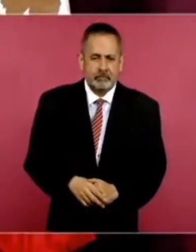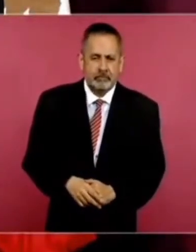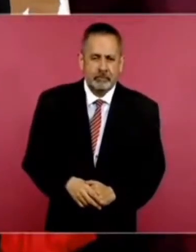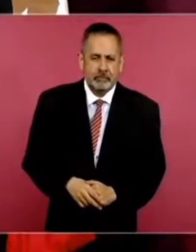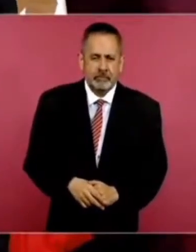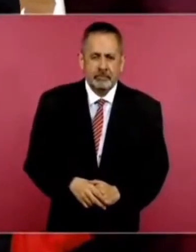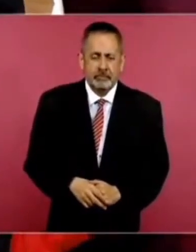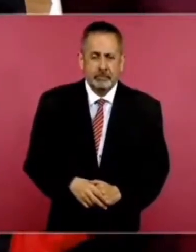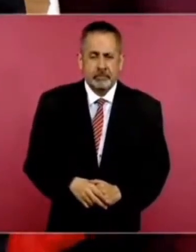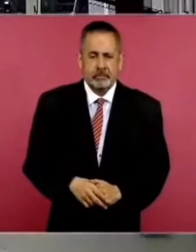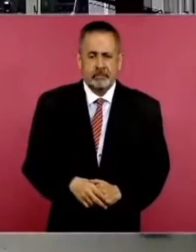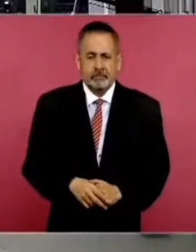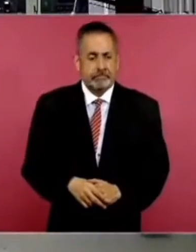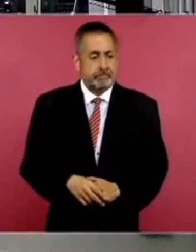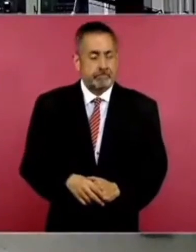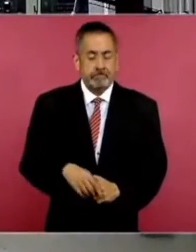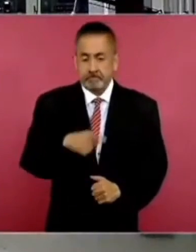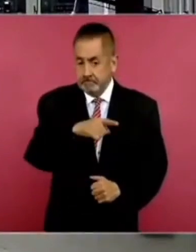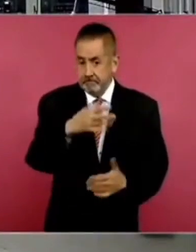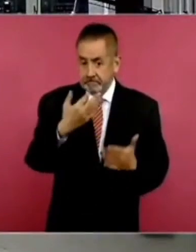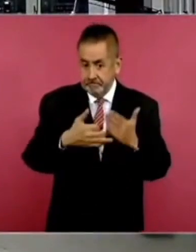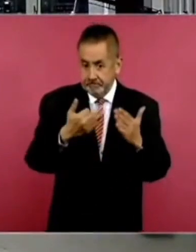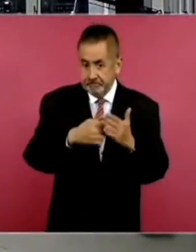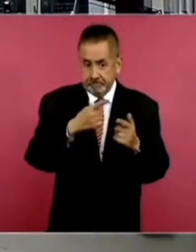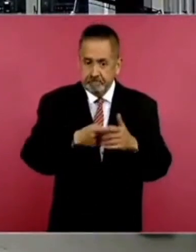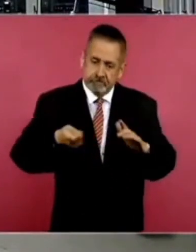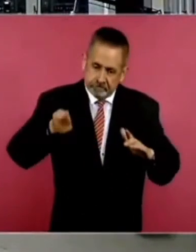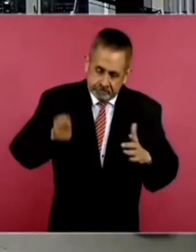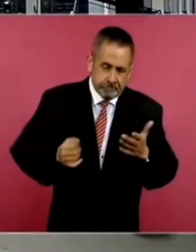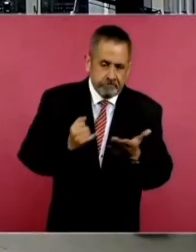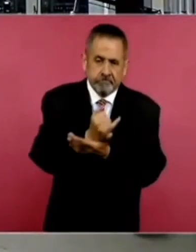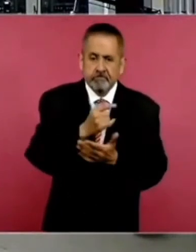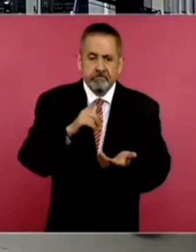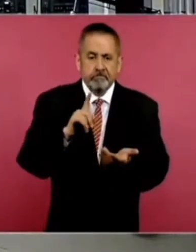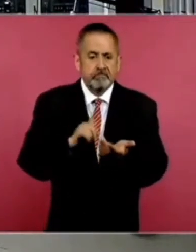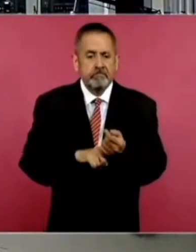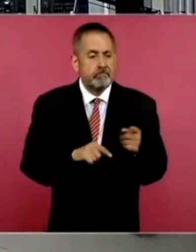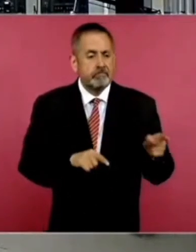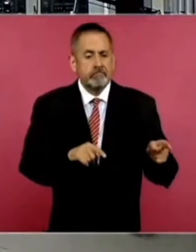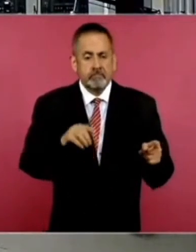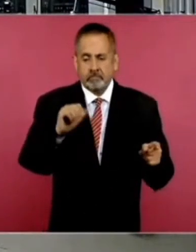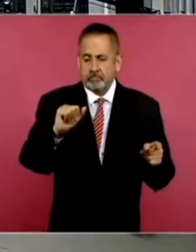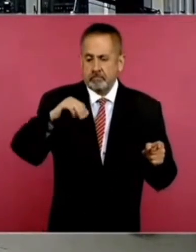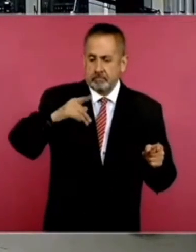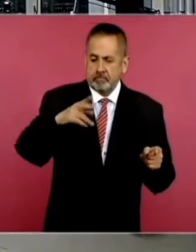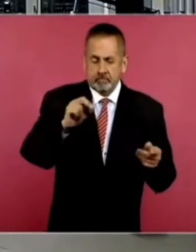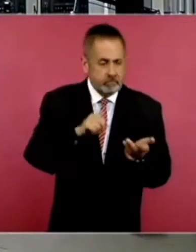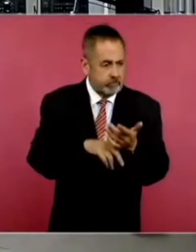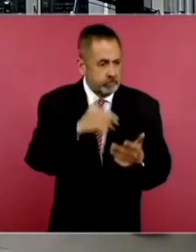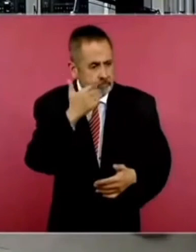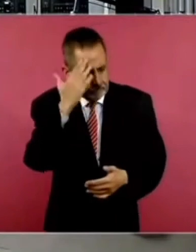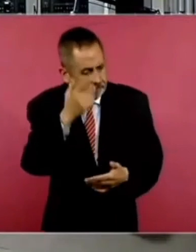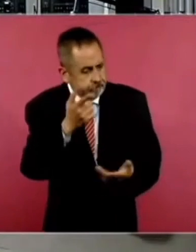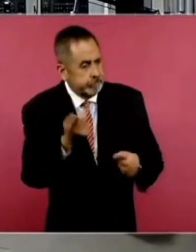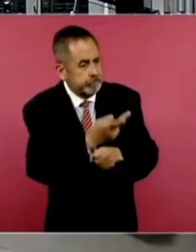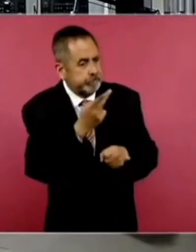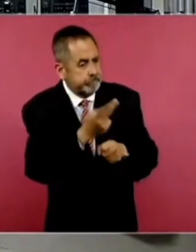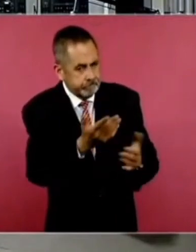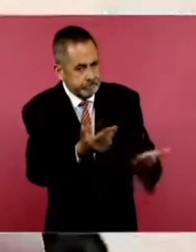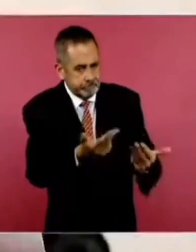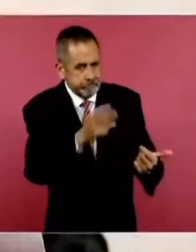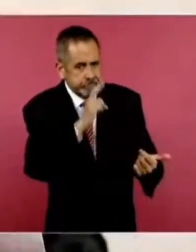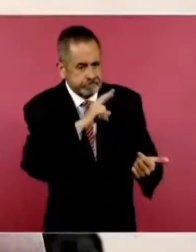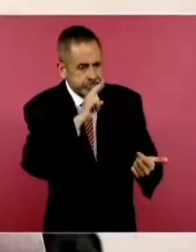Tiene ese asunto pendiente de el amparo que queremos saber ya,